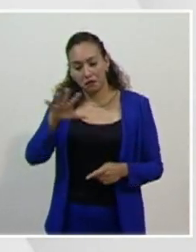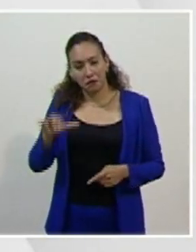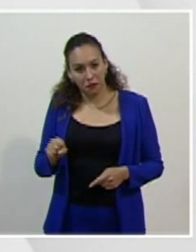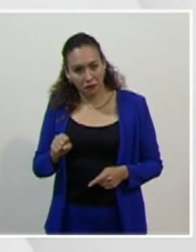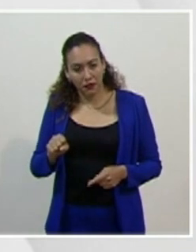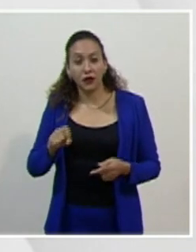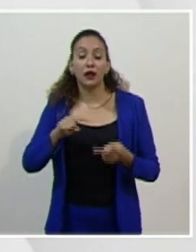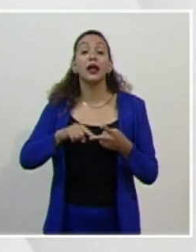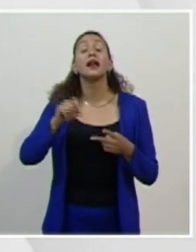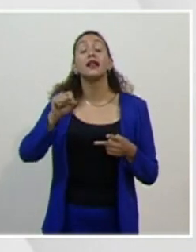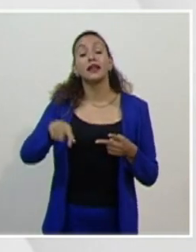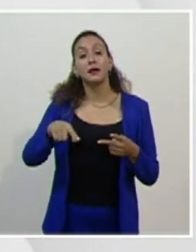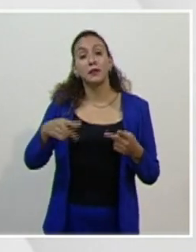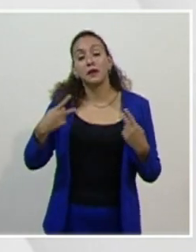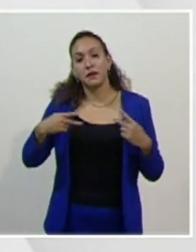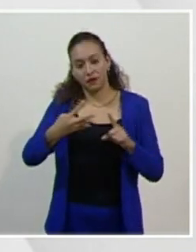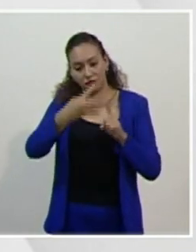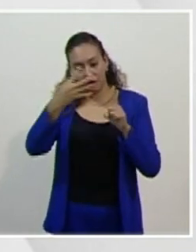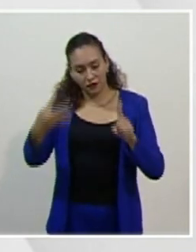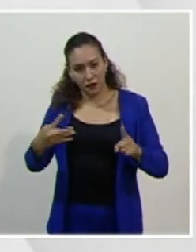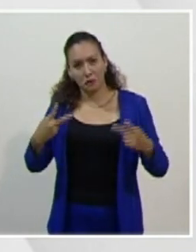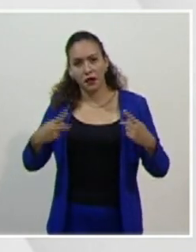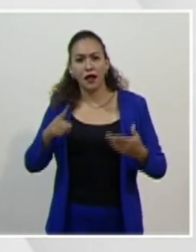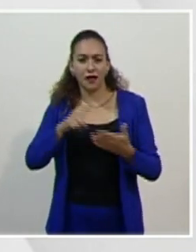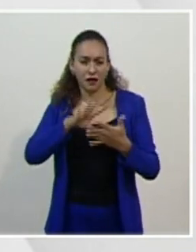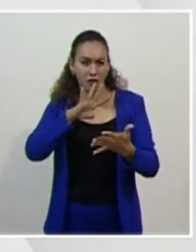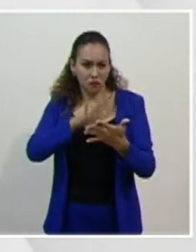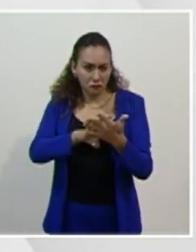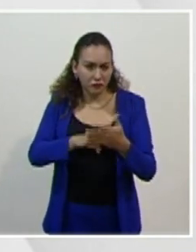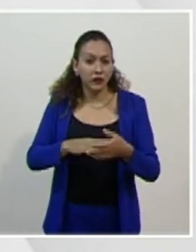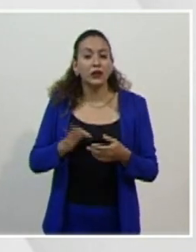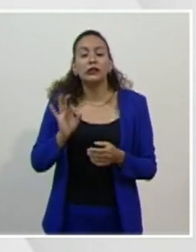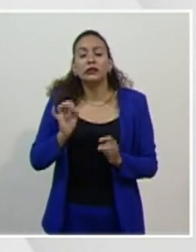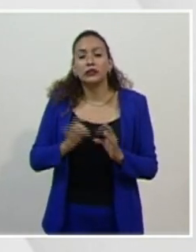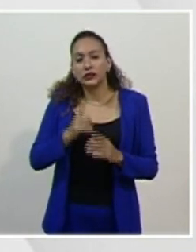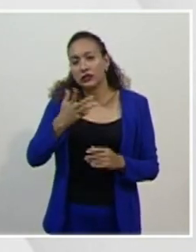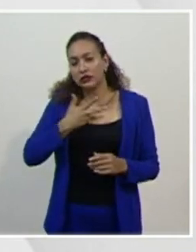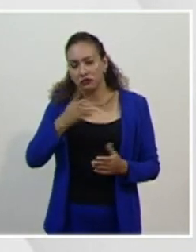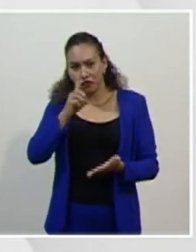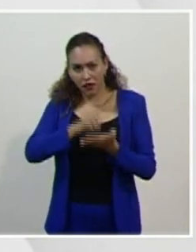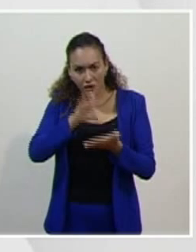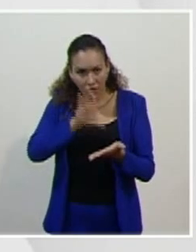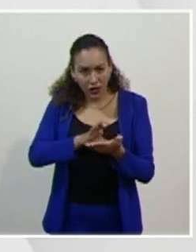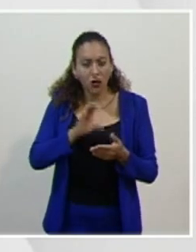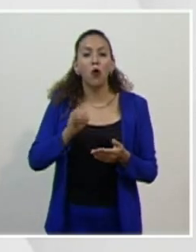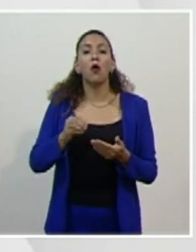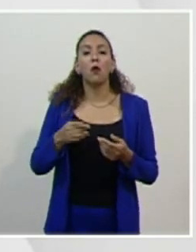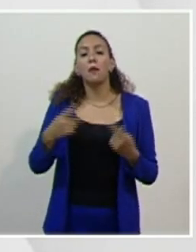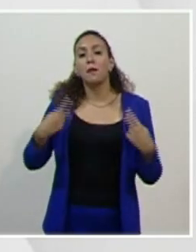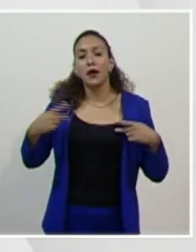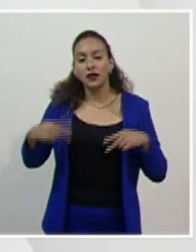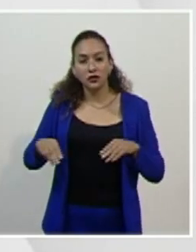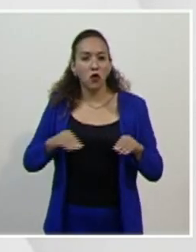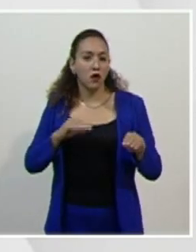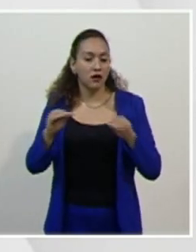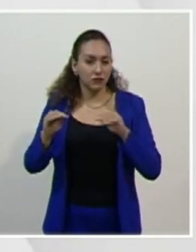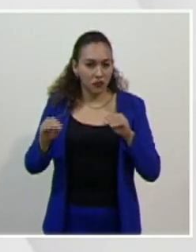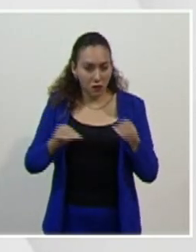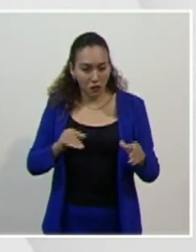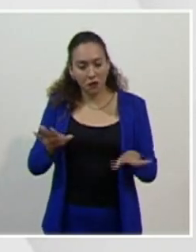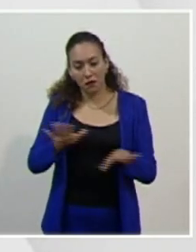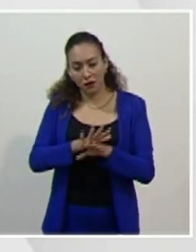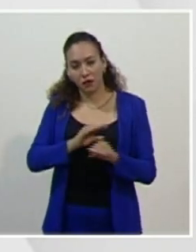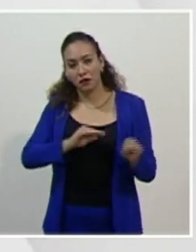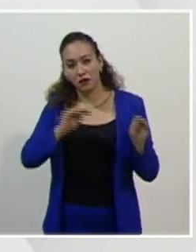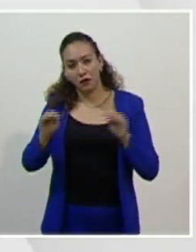comunidad LGBT, personas privadas de la libertad, con alguna discapacidad y en contexto de movilidad, entre otros. El